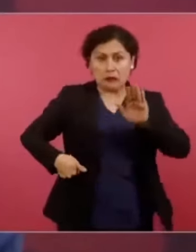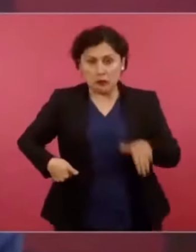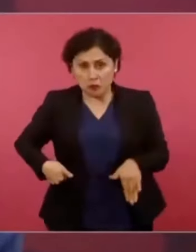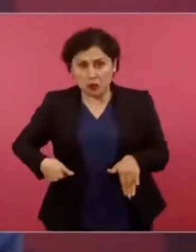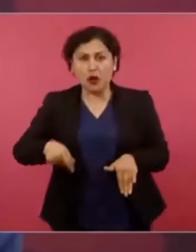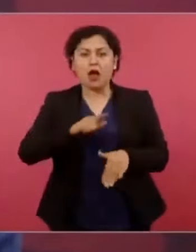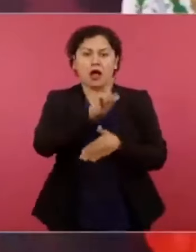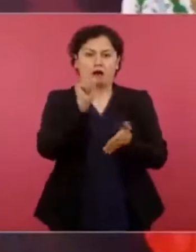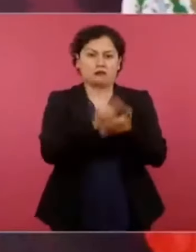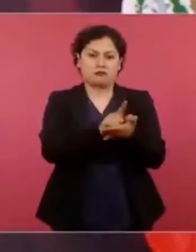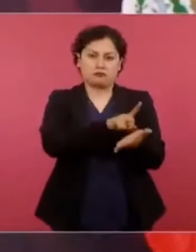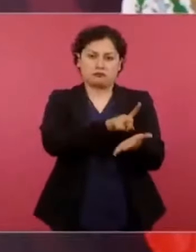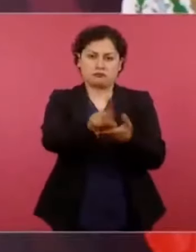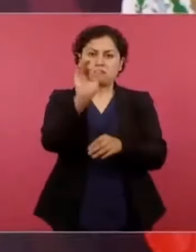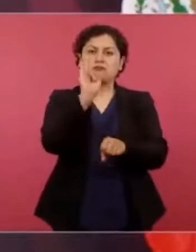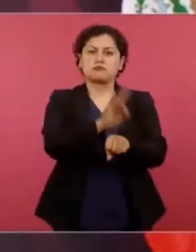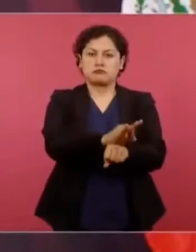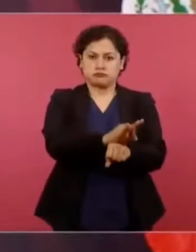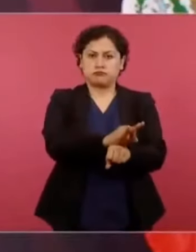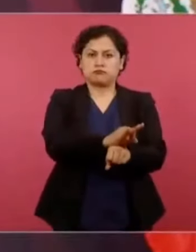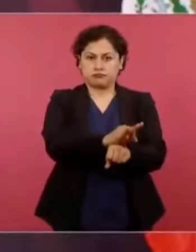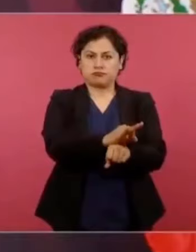todos ya no